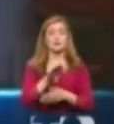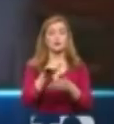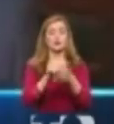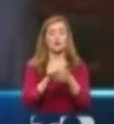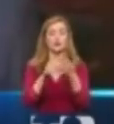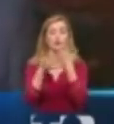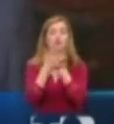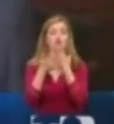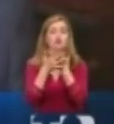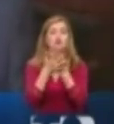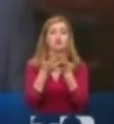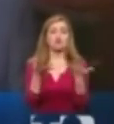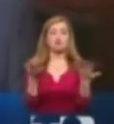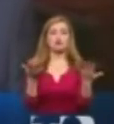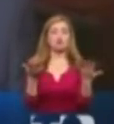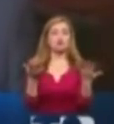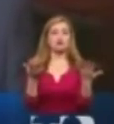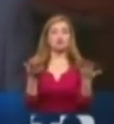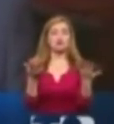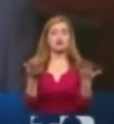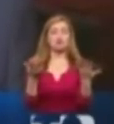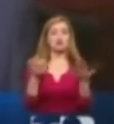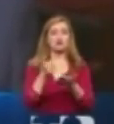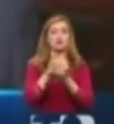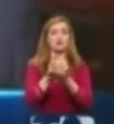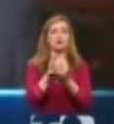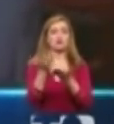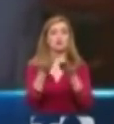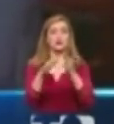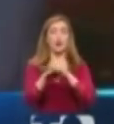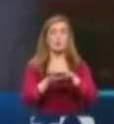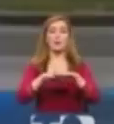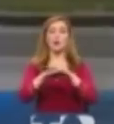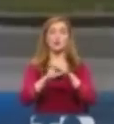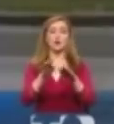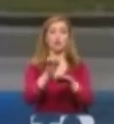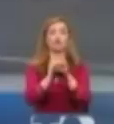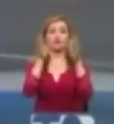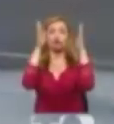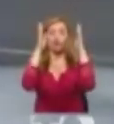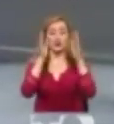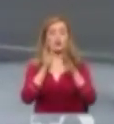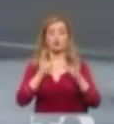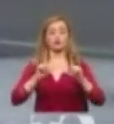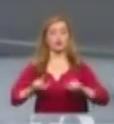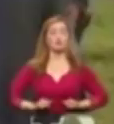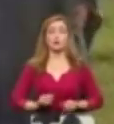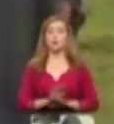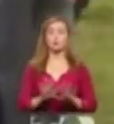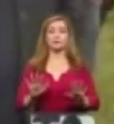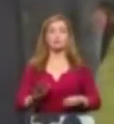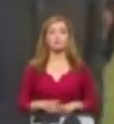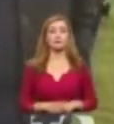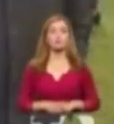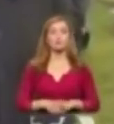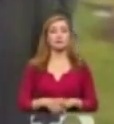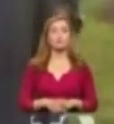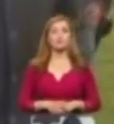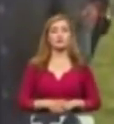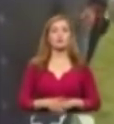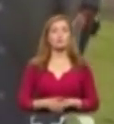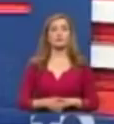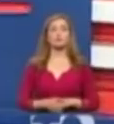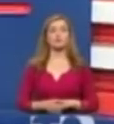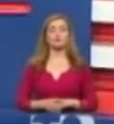reclusión solamente puede darle garantía de primeros auxilios. En Cotopaxi, Juan Pablo Toro,